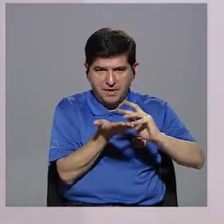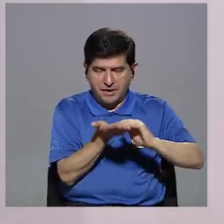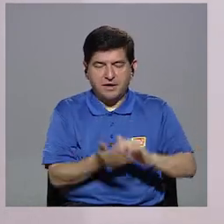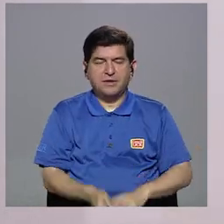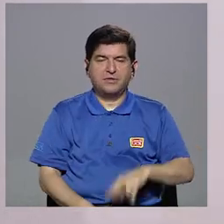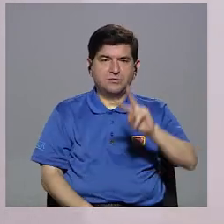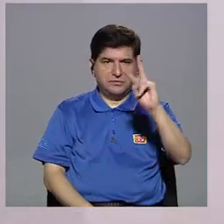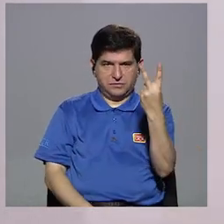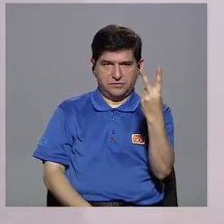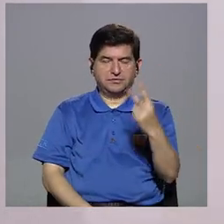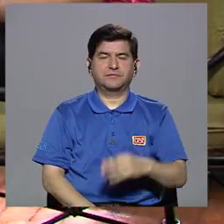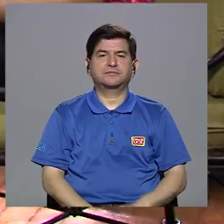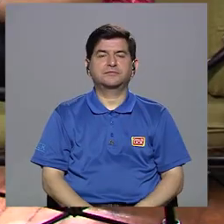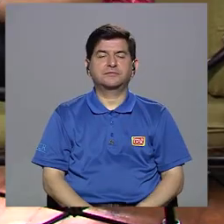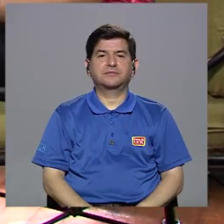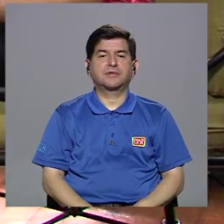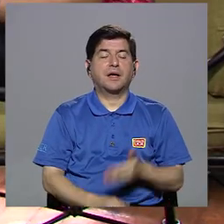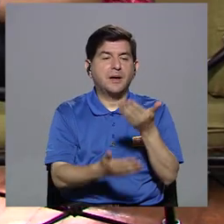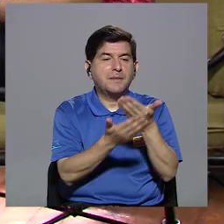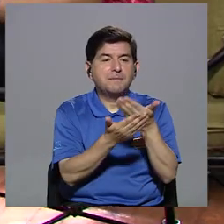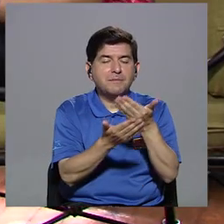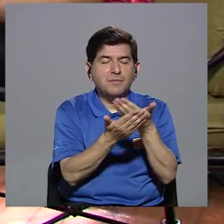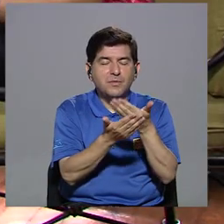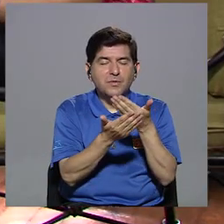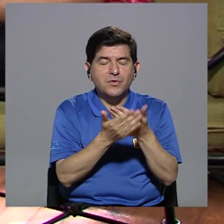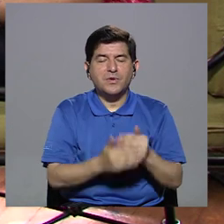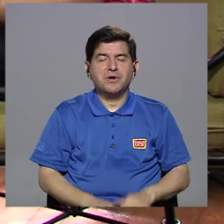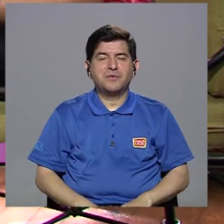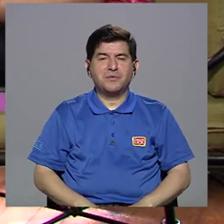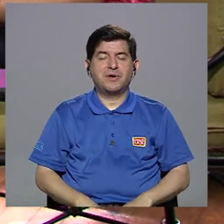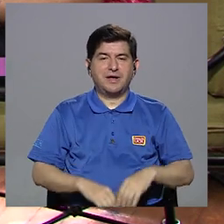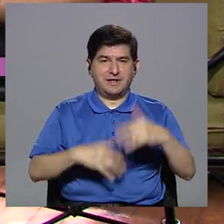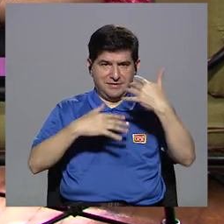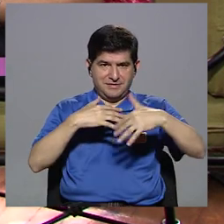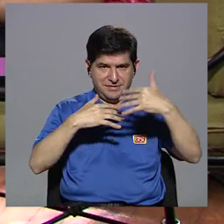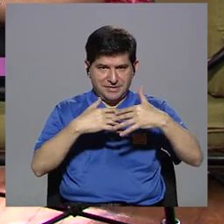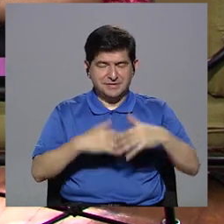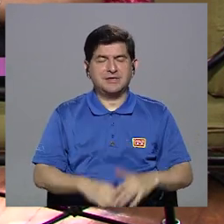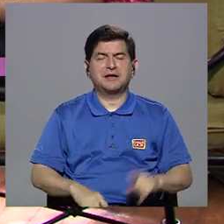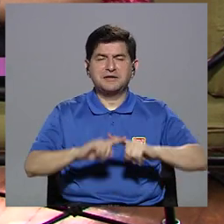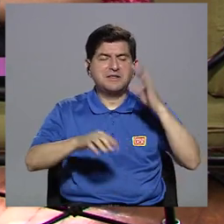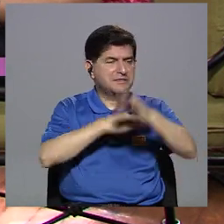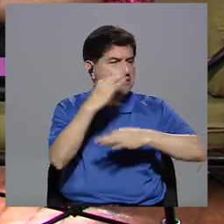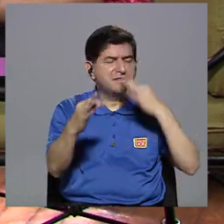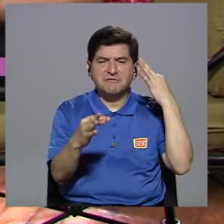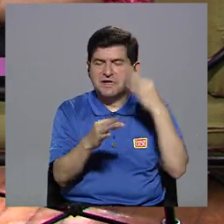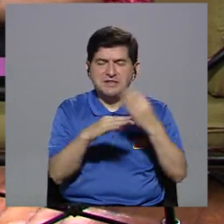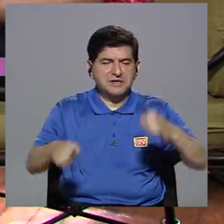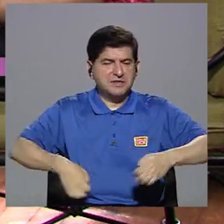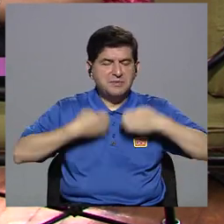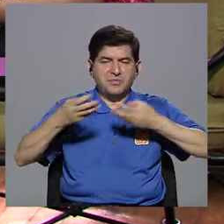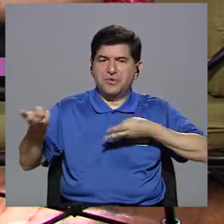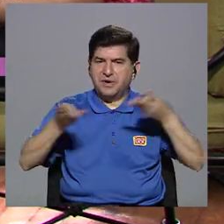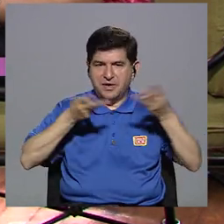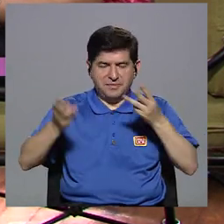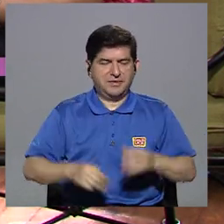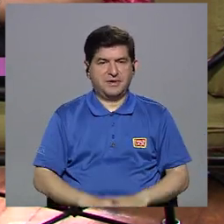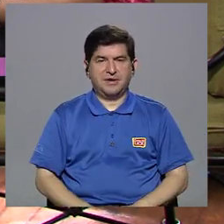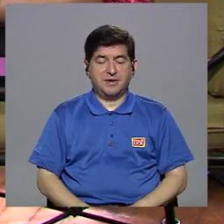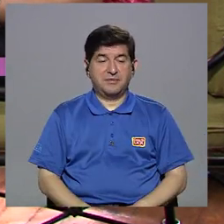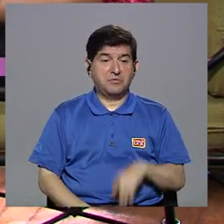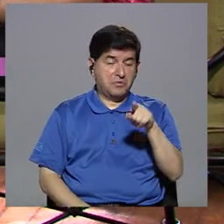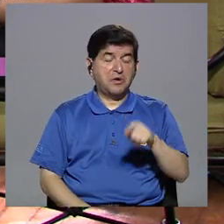primera la segunda es que se las glucemias ay ahí hay muchos monitores en el mercado